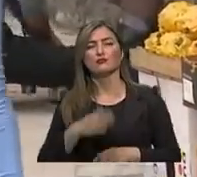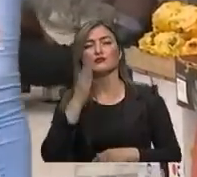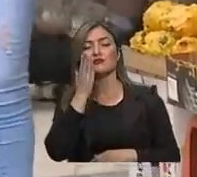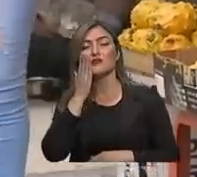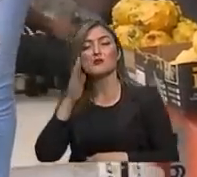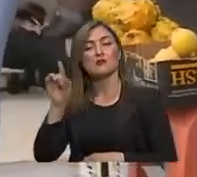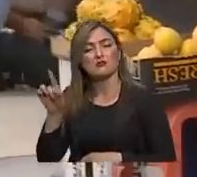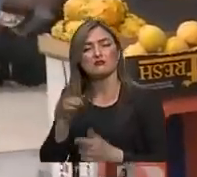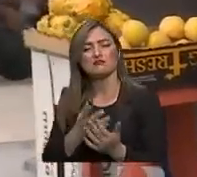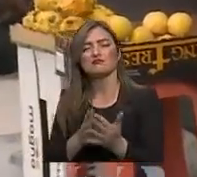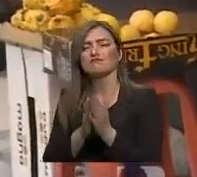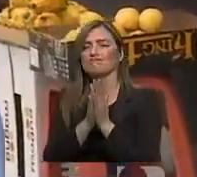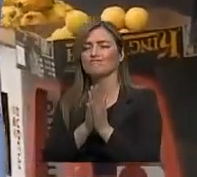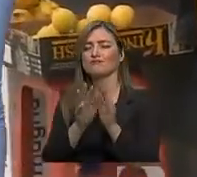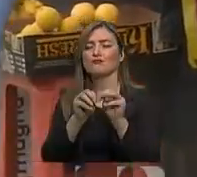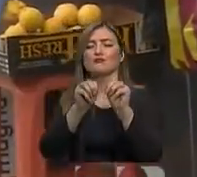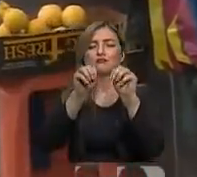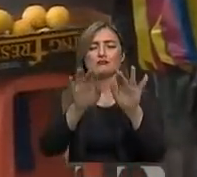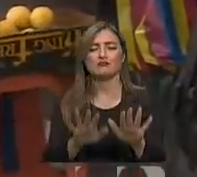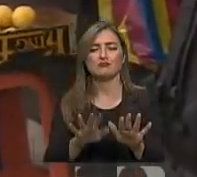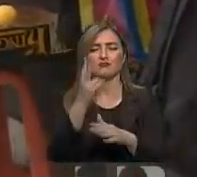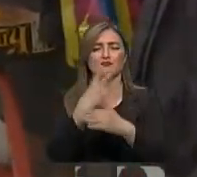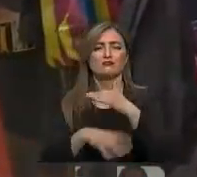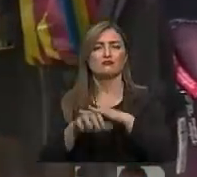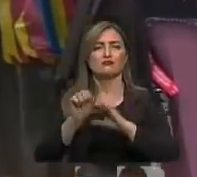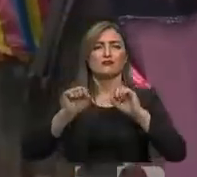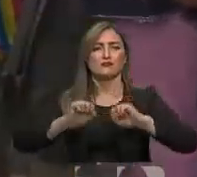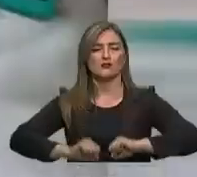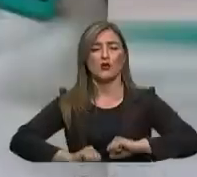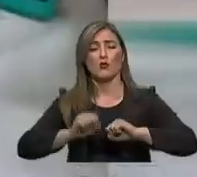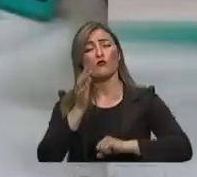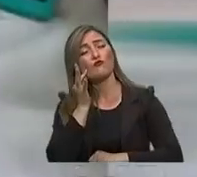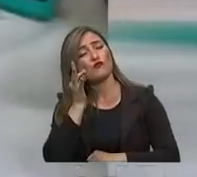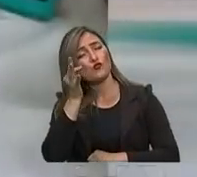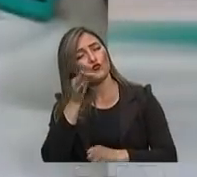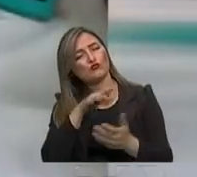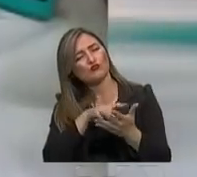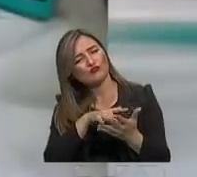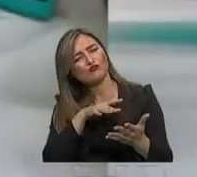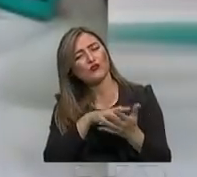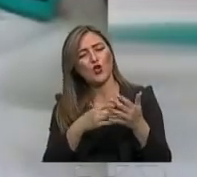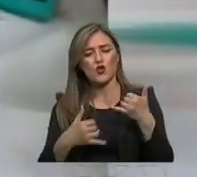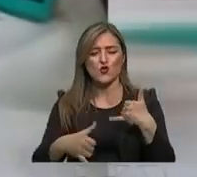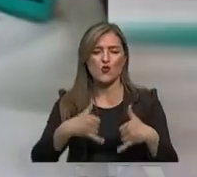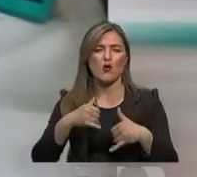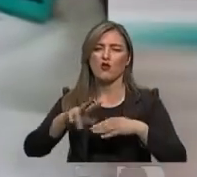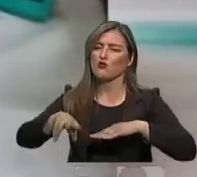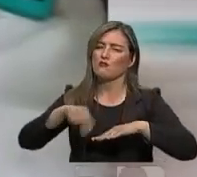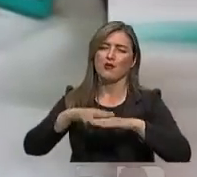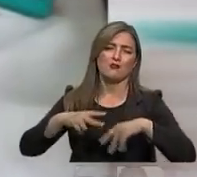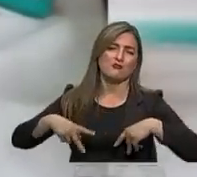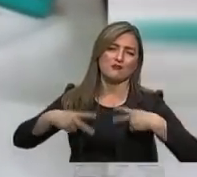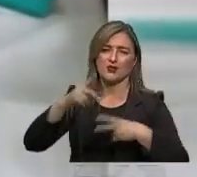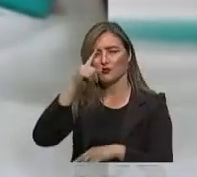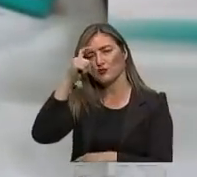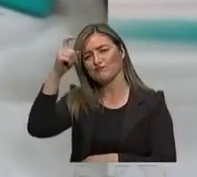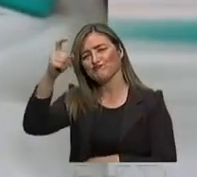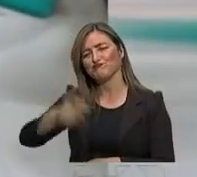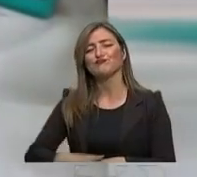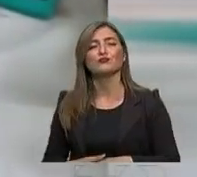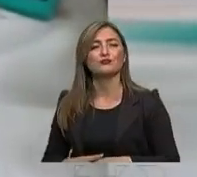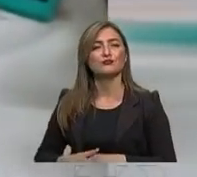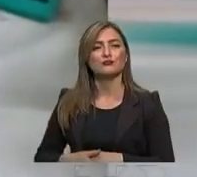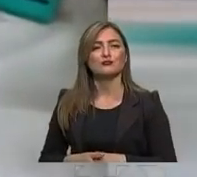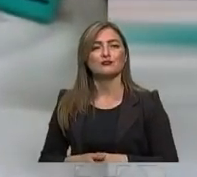madre de Sarai espera pronto un milagro para que su hija pueda algún día estudiar y jugar como siempre lo ha soñado.